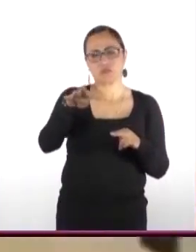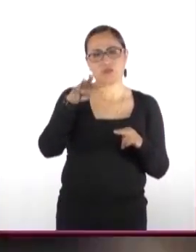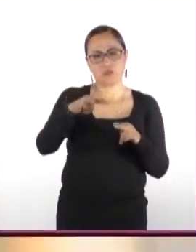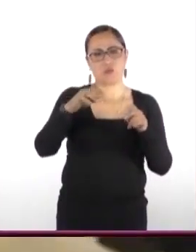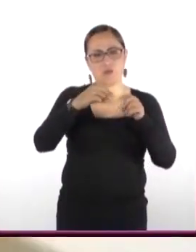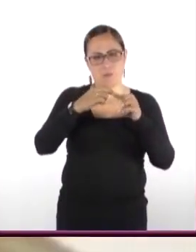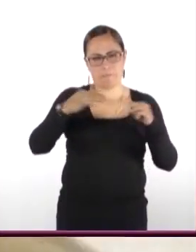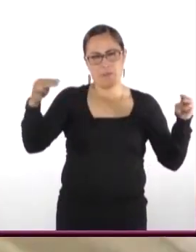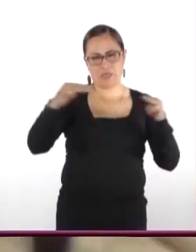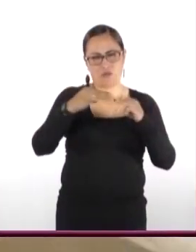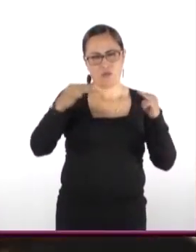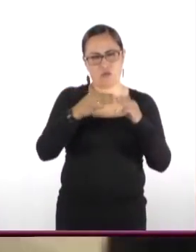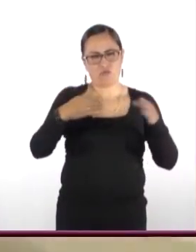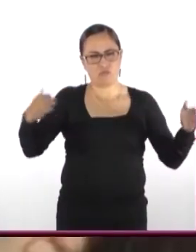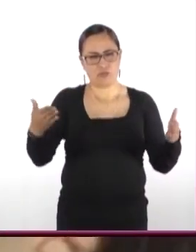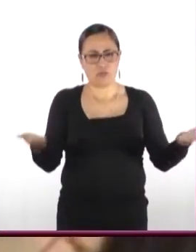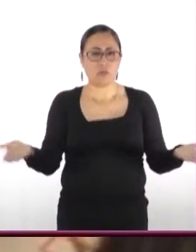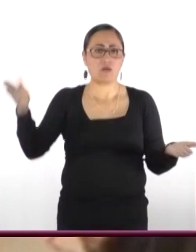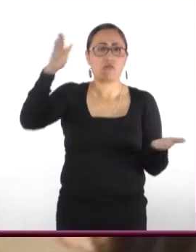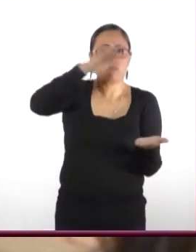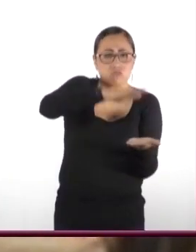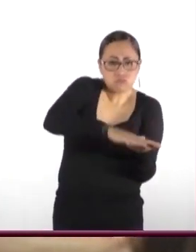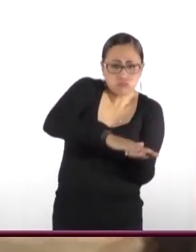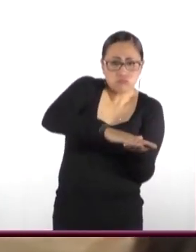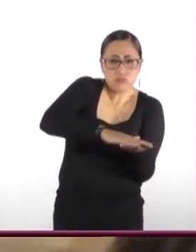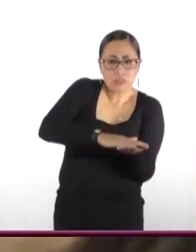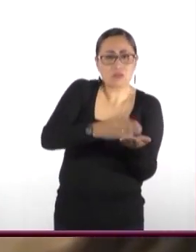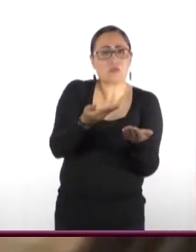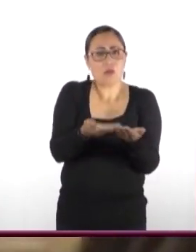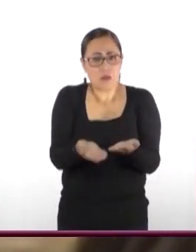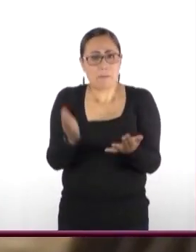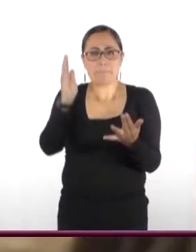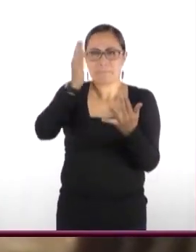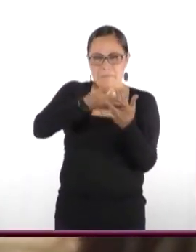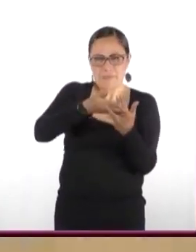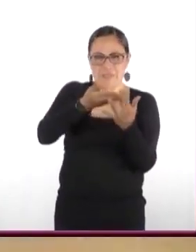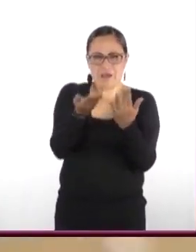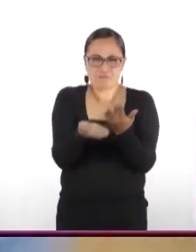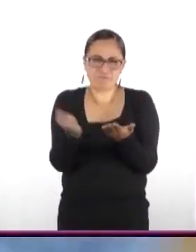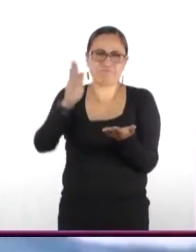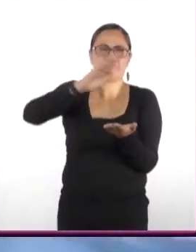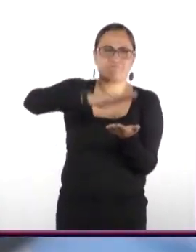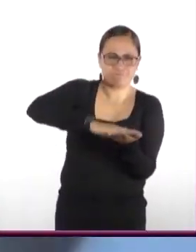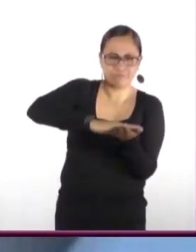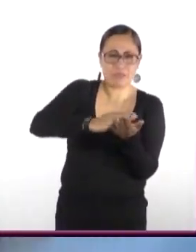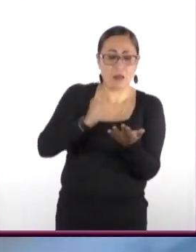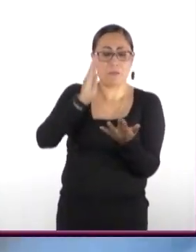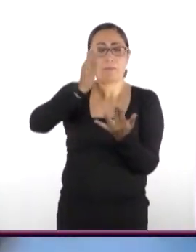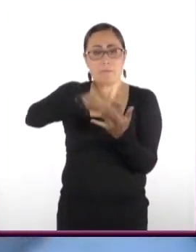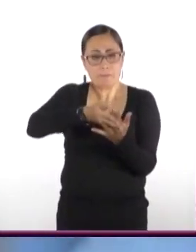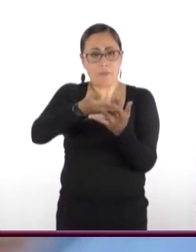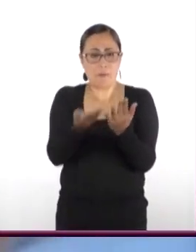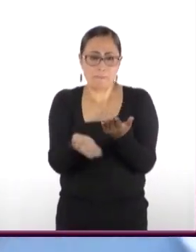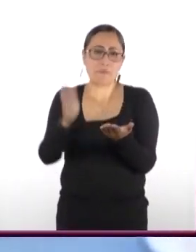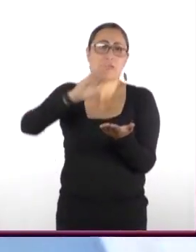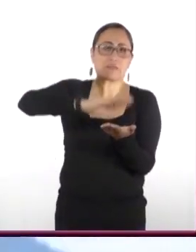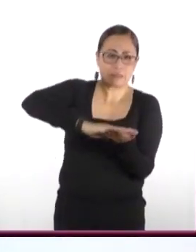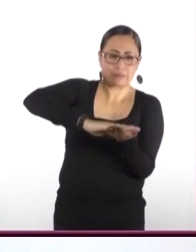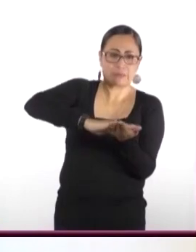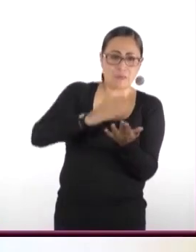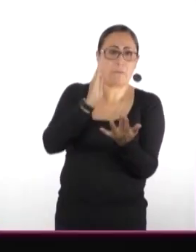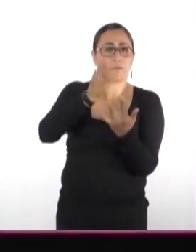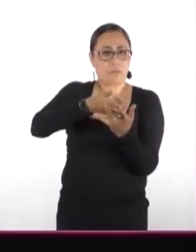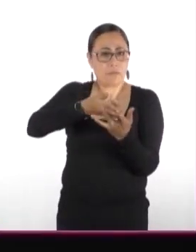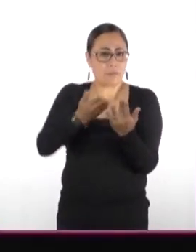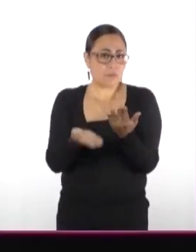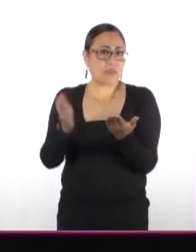longitud. Lo dobló a la mitad. Luego esa mitad la volvió a doblar a la mitad y de nuevo a la mitad. Y lo hizo de